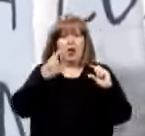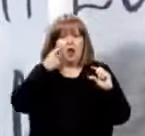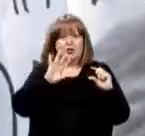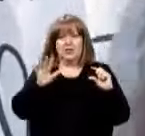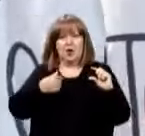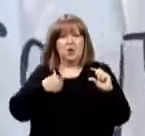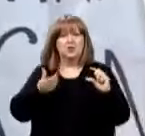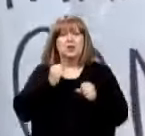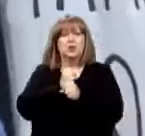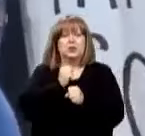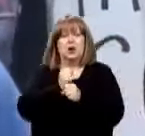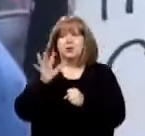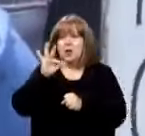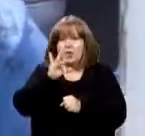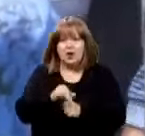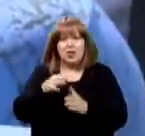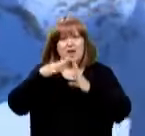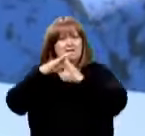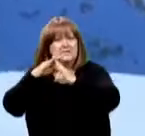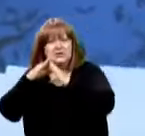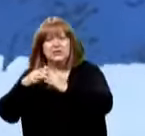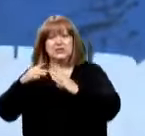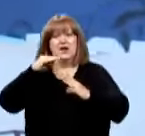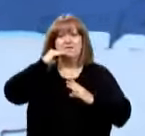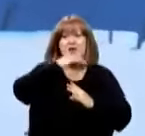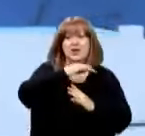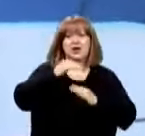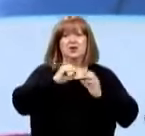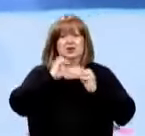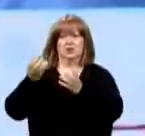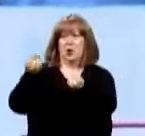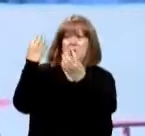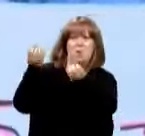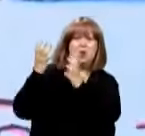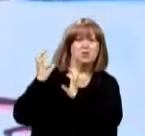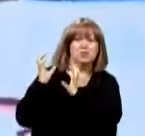día a día uno hace, el que trabaja la viña, el que elabora el vino. Entonces vamos a seguir.